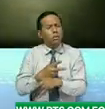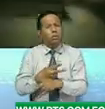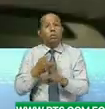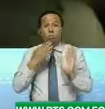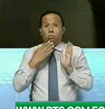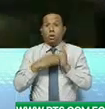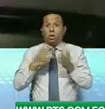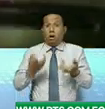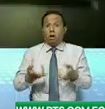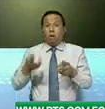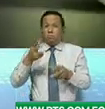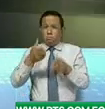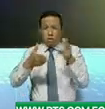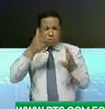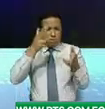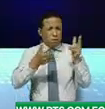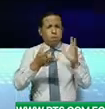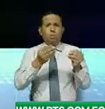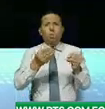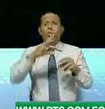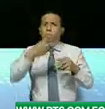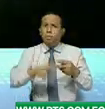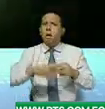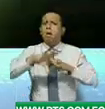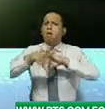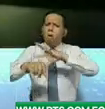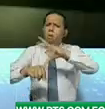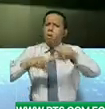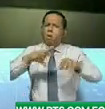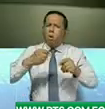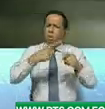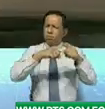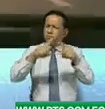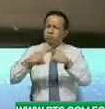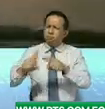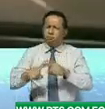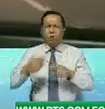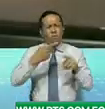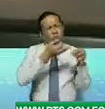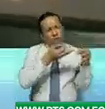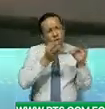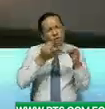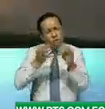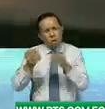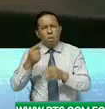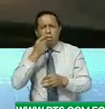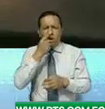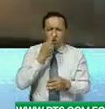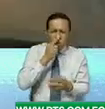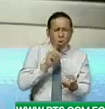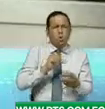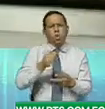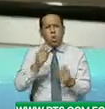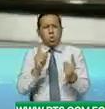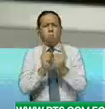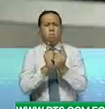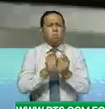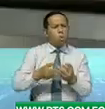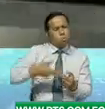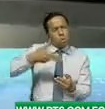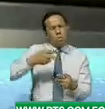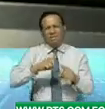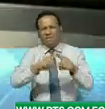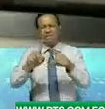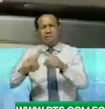de robo a personas, entre otros ilícitos, en sus distintas modalidades, sacapintas, etcétera. Ya lo han corroborado incluso las